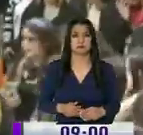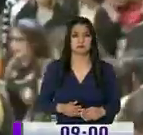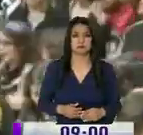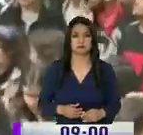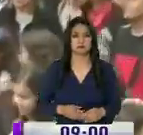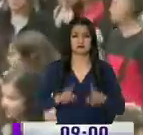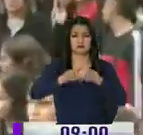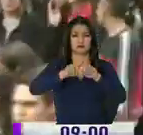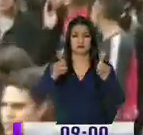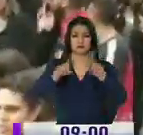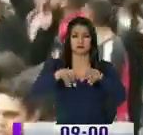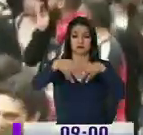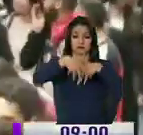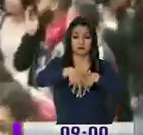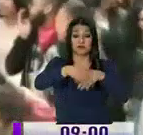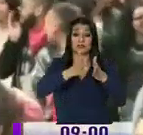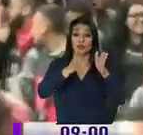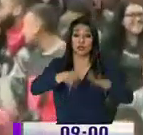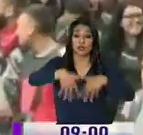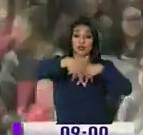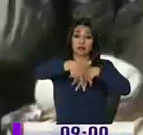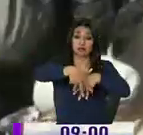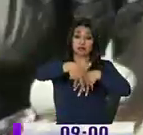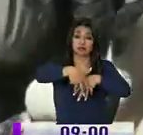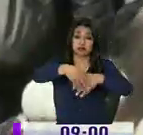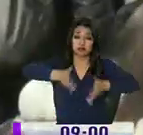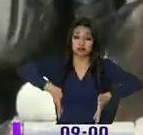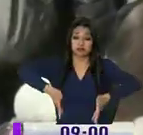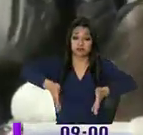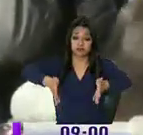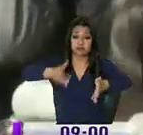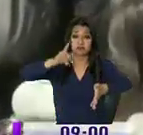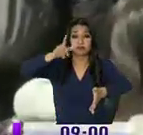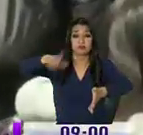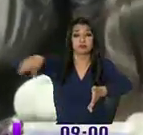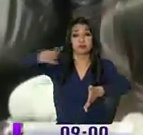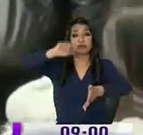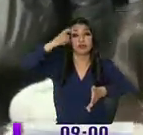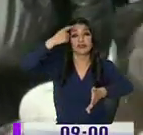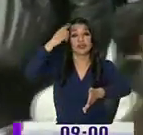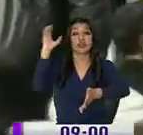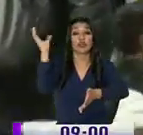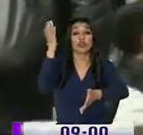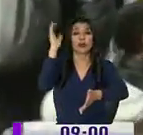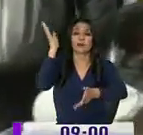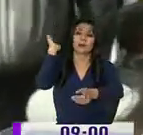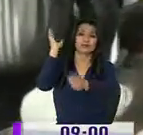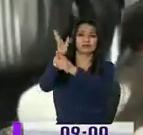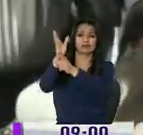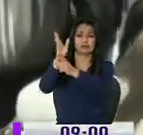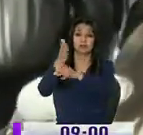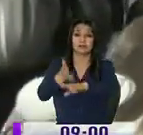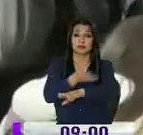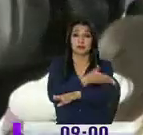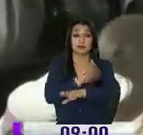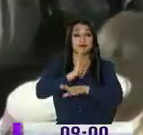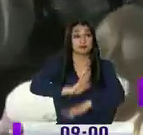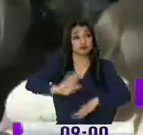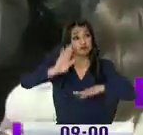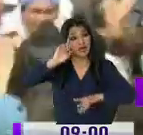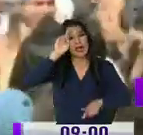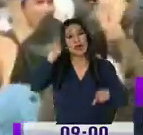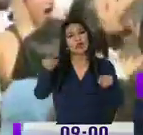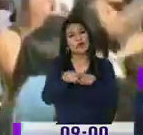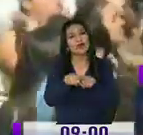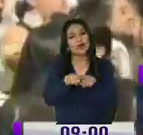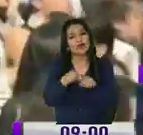Miles de estudiantes se tomaron las calles de las principales ciudades de Colombia para exigir que se cumplan los acuerdos a los que llegaron el